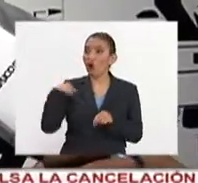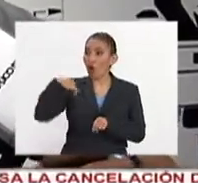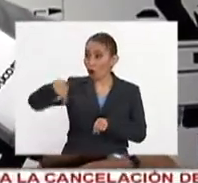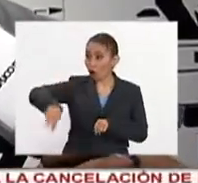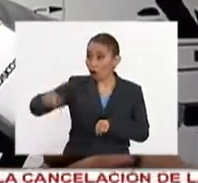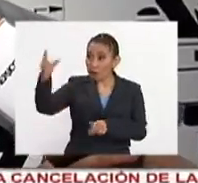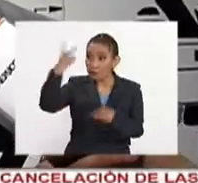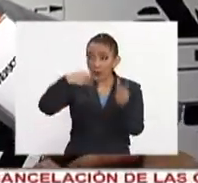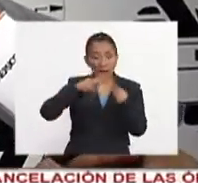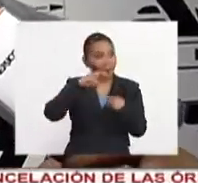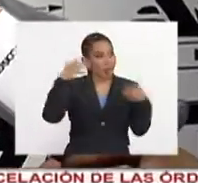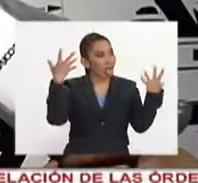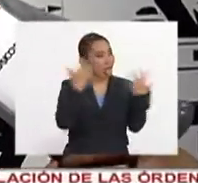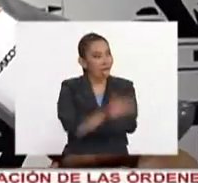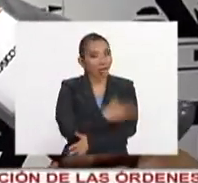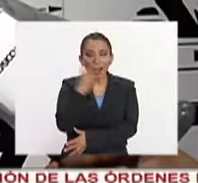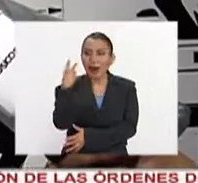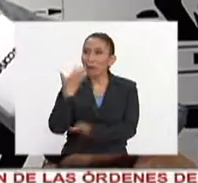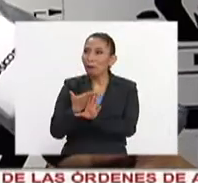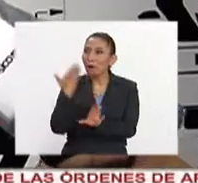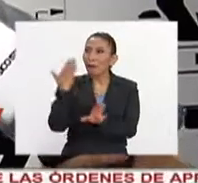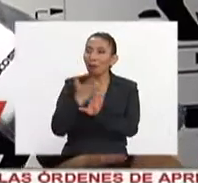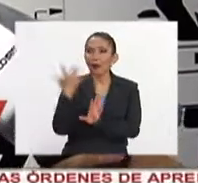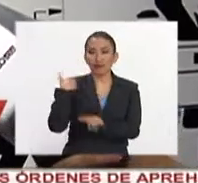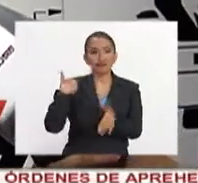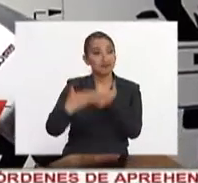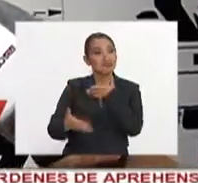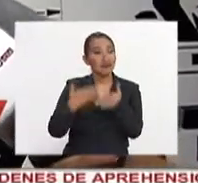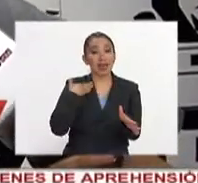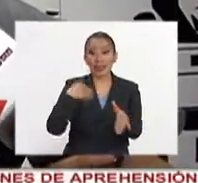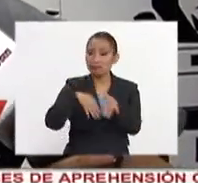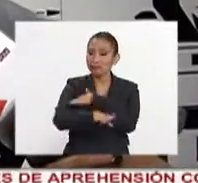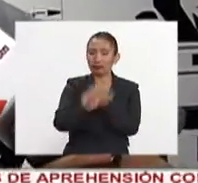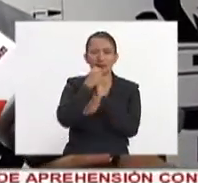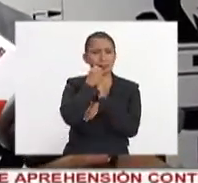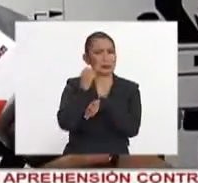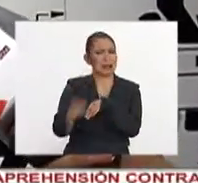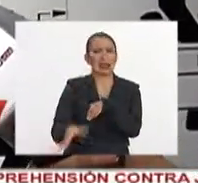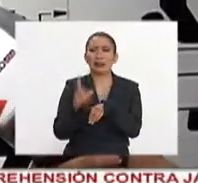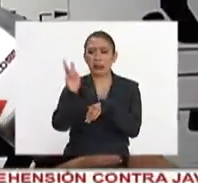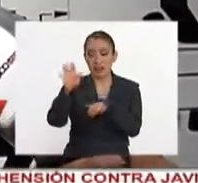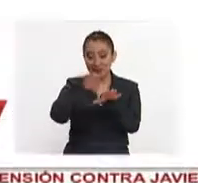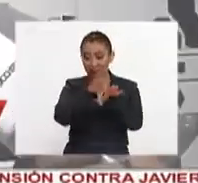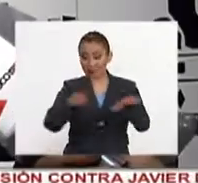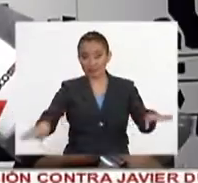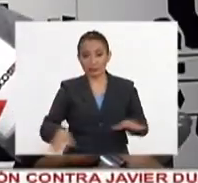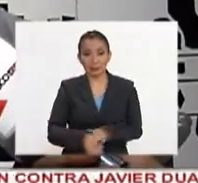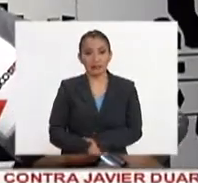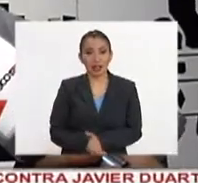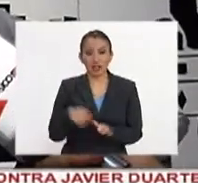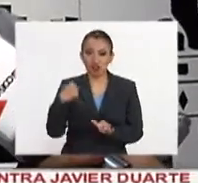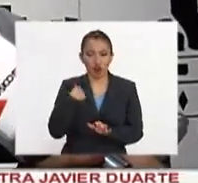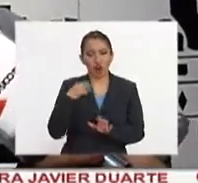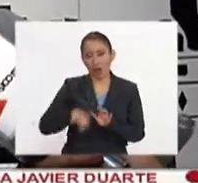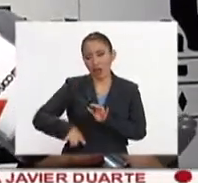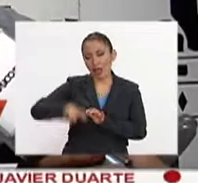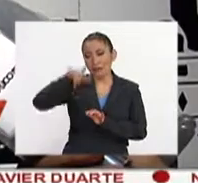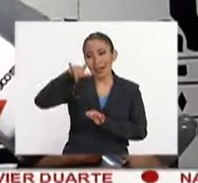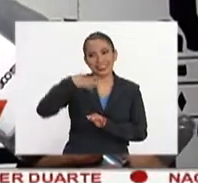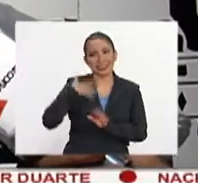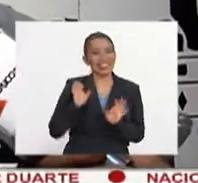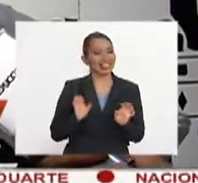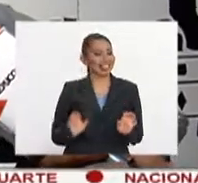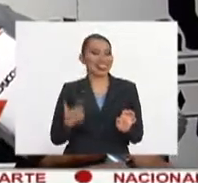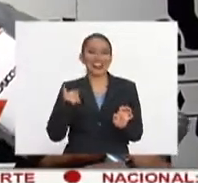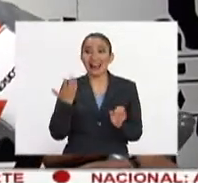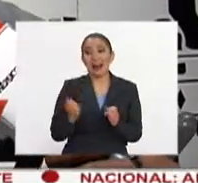vine, sí me saqué de onda porque está demasiado, muy moderno y las accesibilidades están padrísimas. Igual las rampas, digo, yo subí por el elevador y yo más de lujo